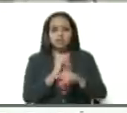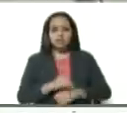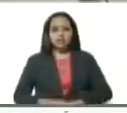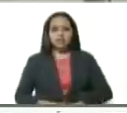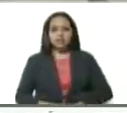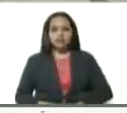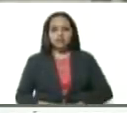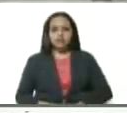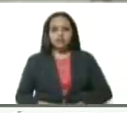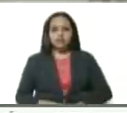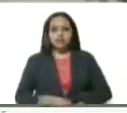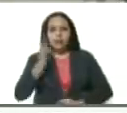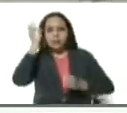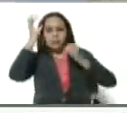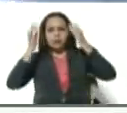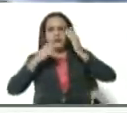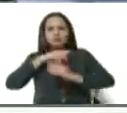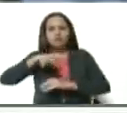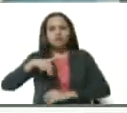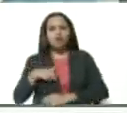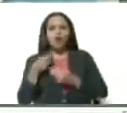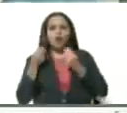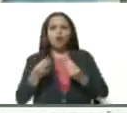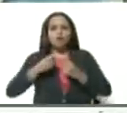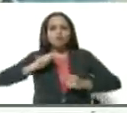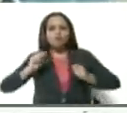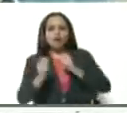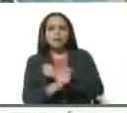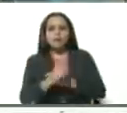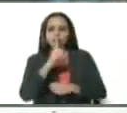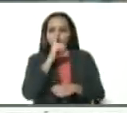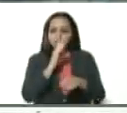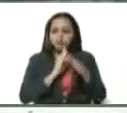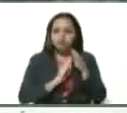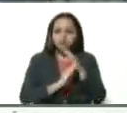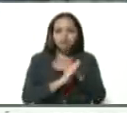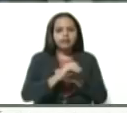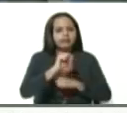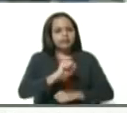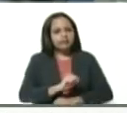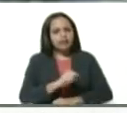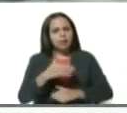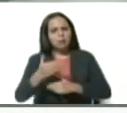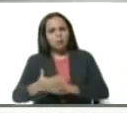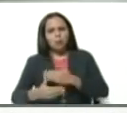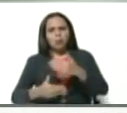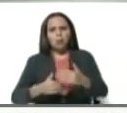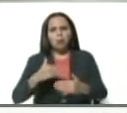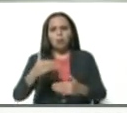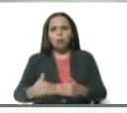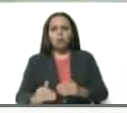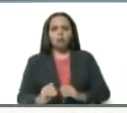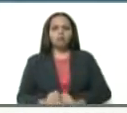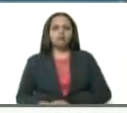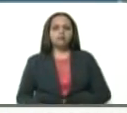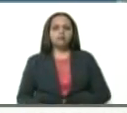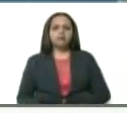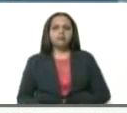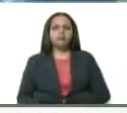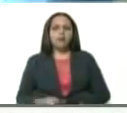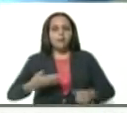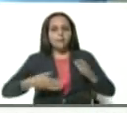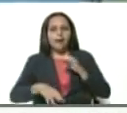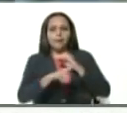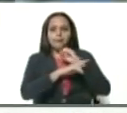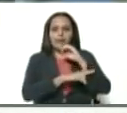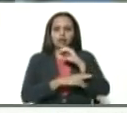nuestra creación? ¿Cómo se convierte el Petro calladito, eso sí, calladito, hecho el loco? Va el Petro por